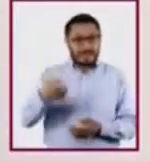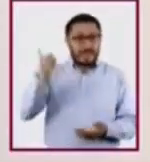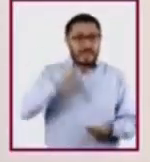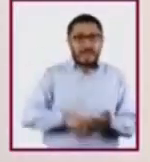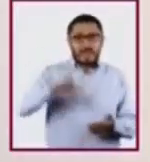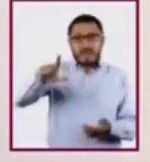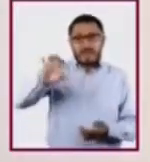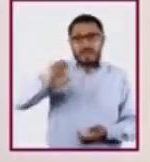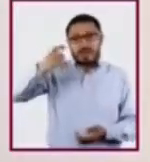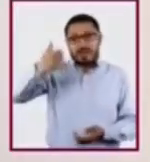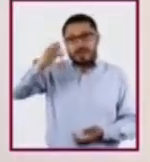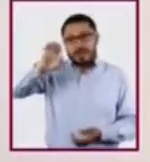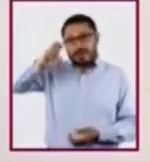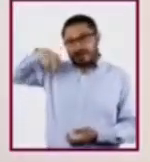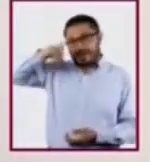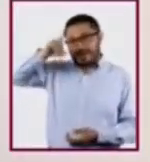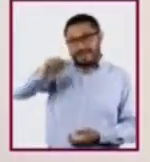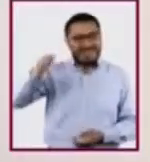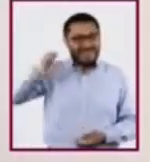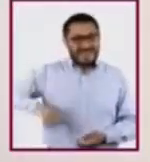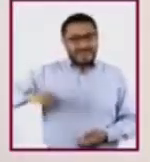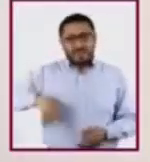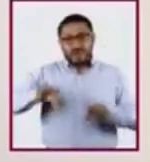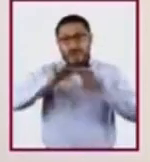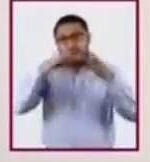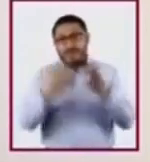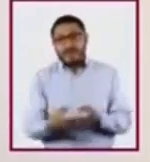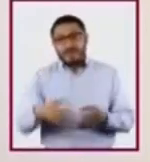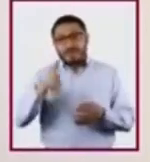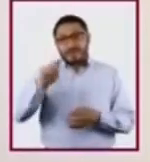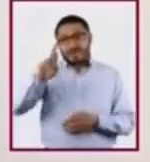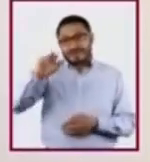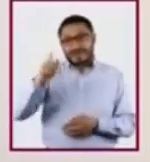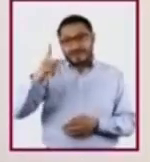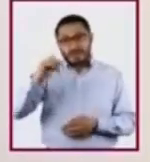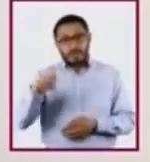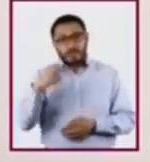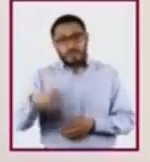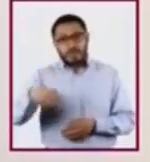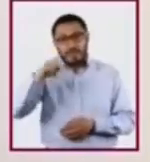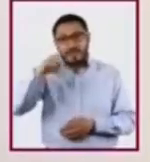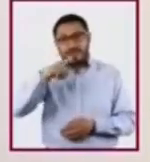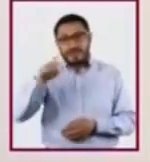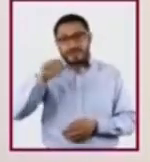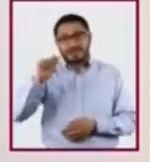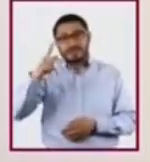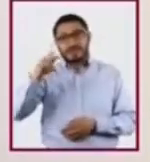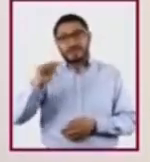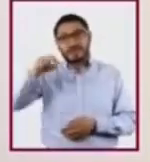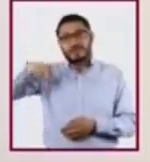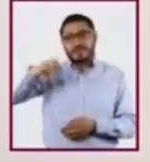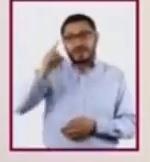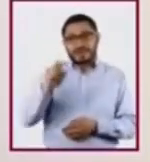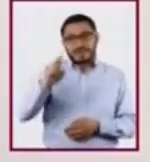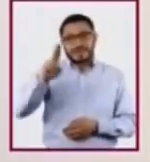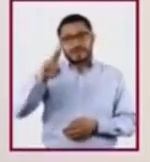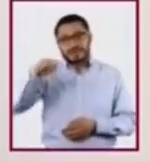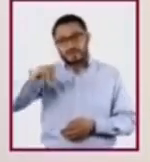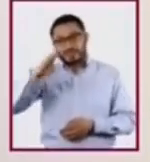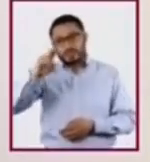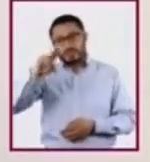frecuentemente con una pelota de trapo llamada zapandún cuá, cuando se ejecutaba con la pelota